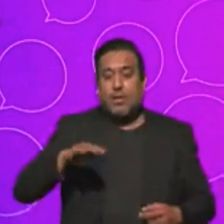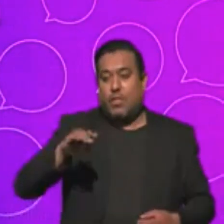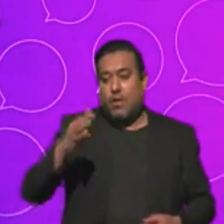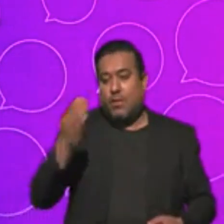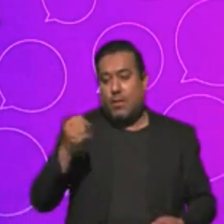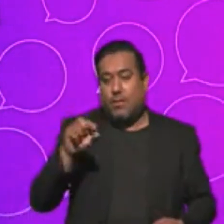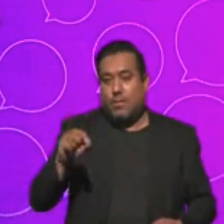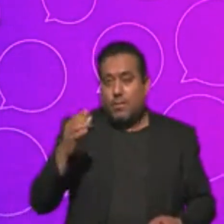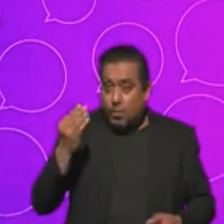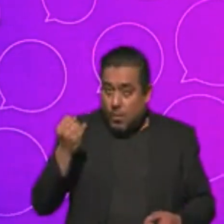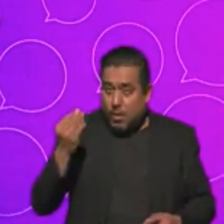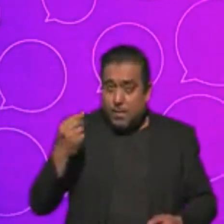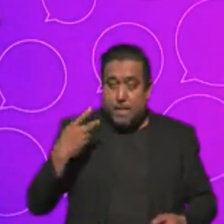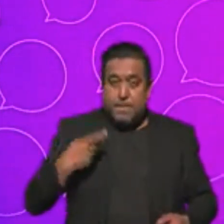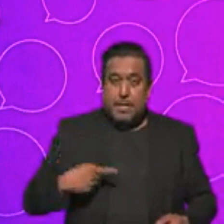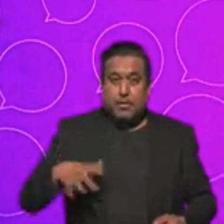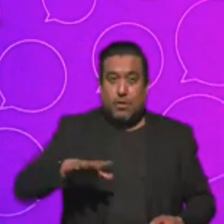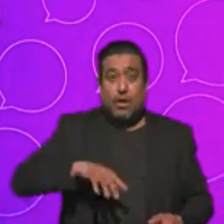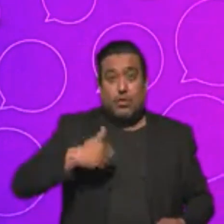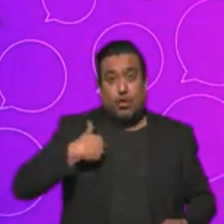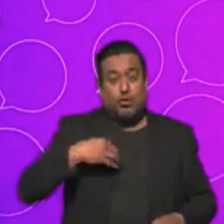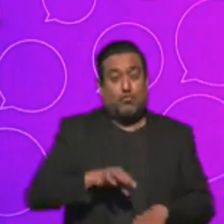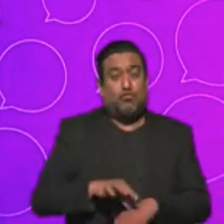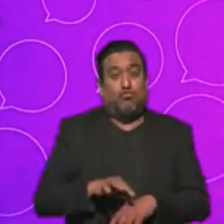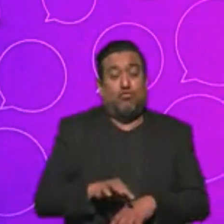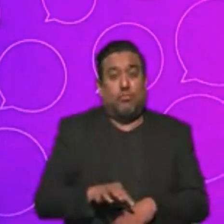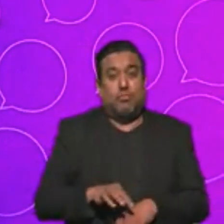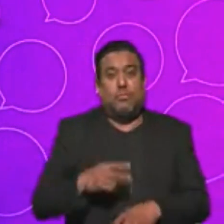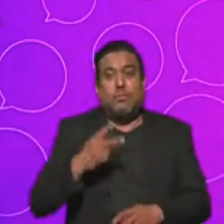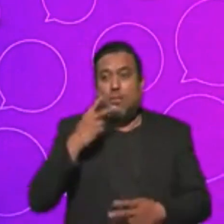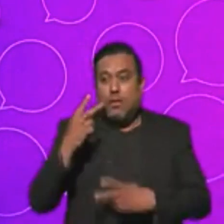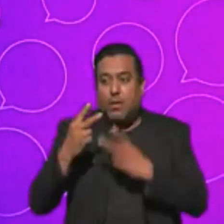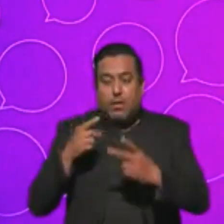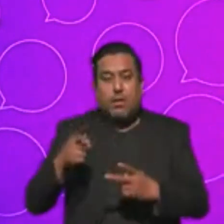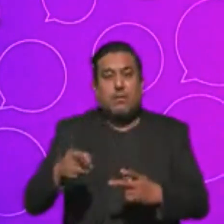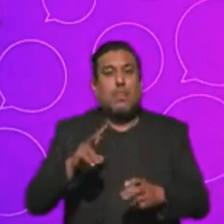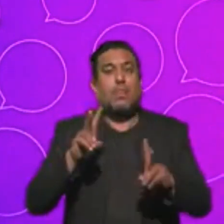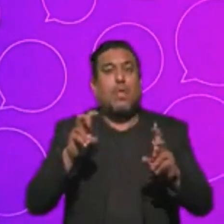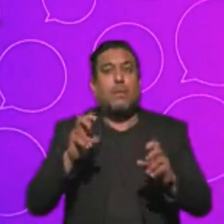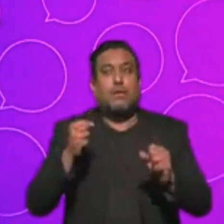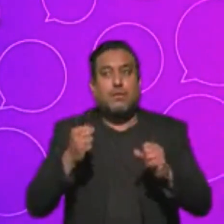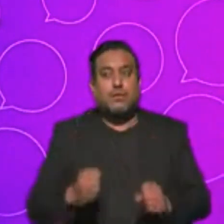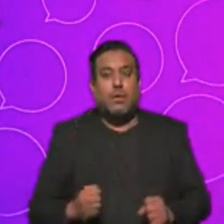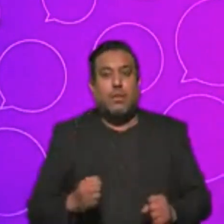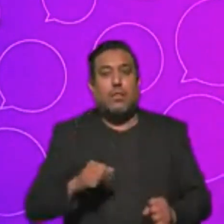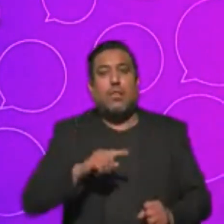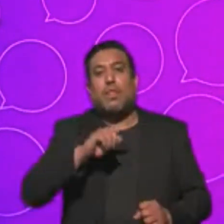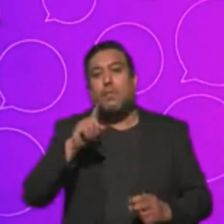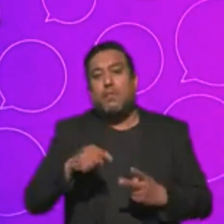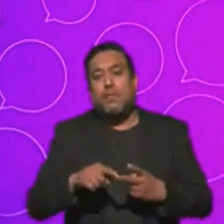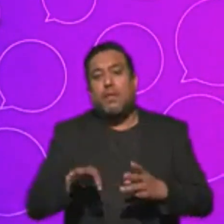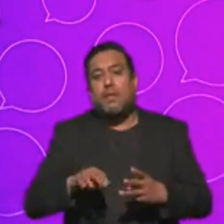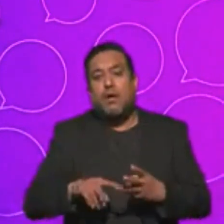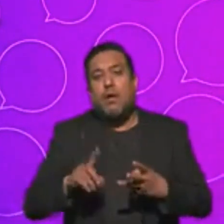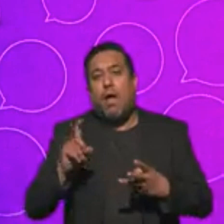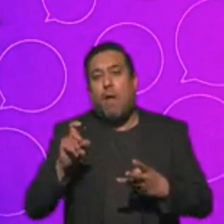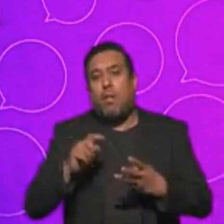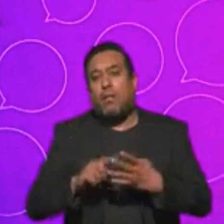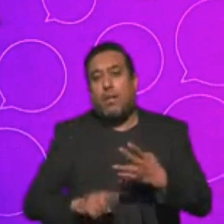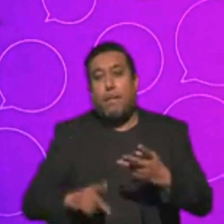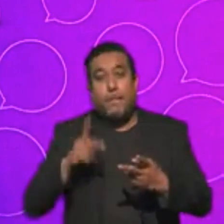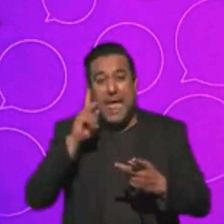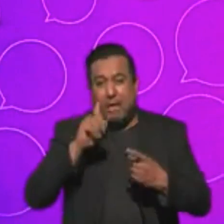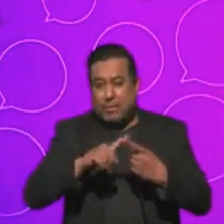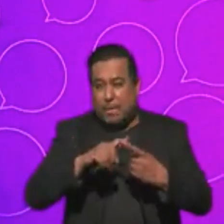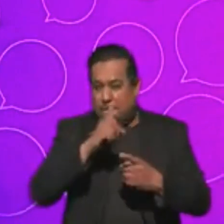99.9 de las personas que yo he visto su preocupación es el tema de la seguridad después viene empleo después viene agua y lo que quieran pero la